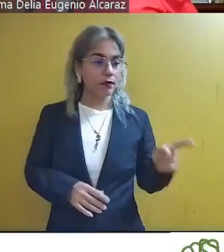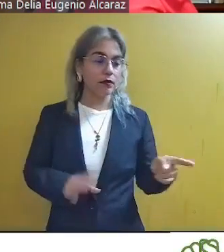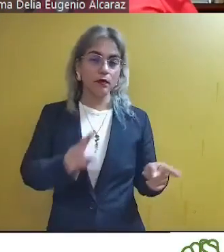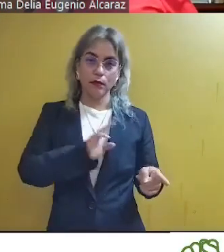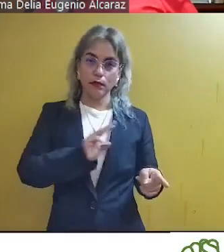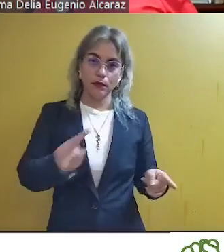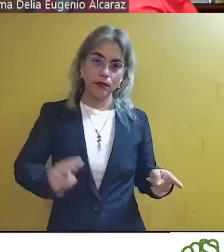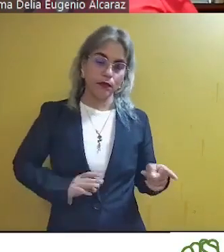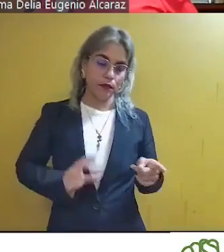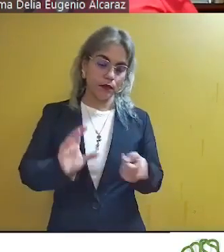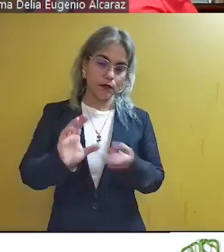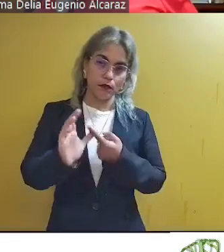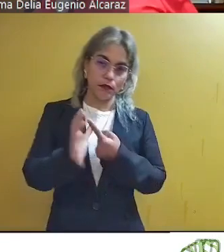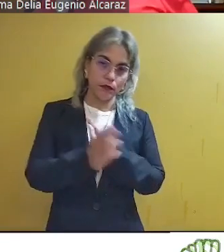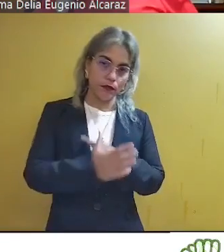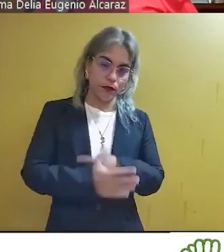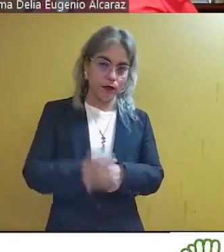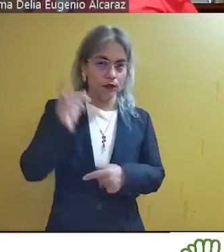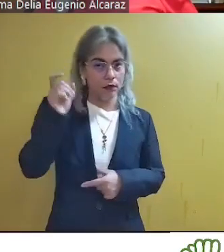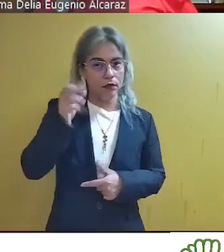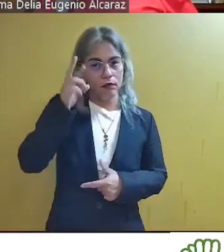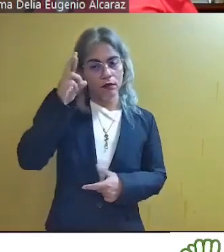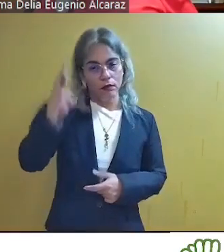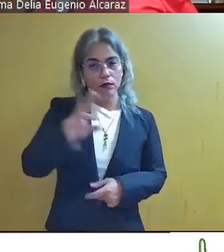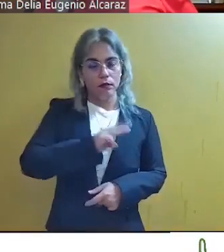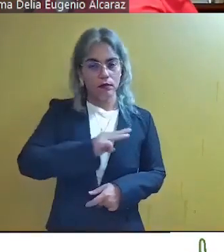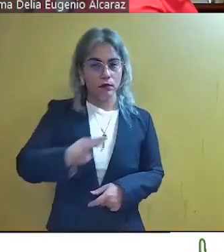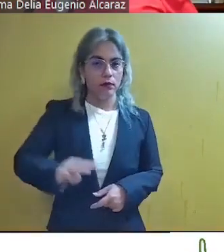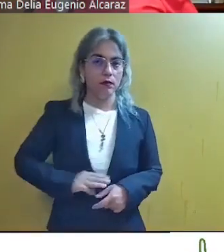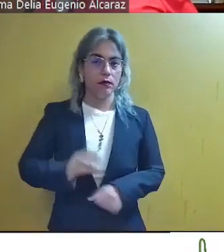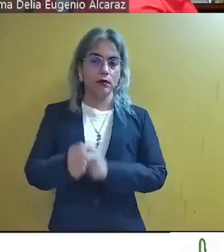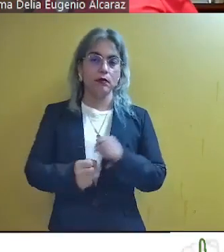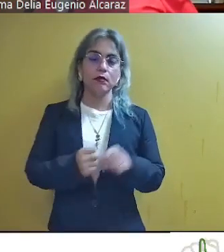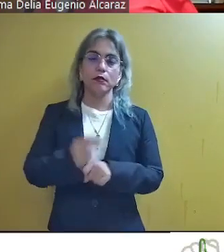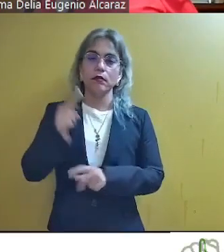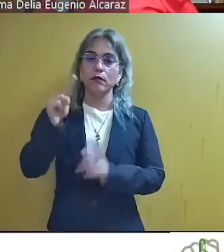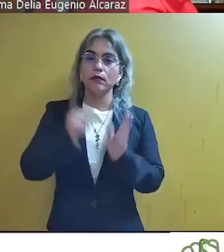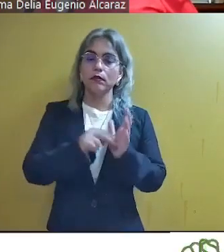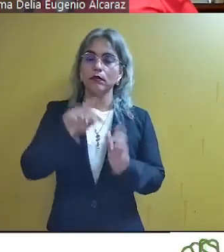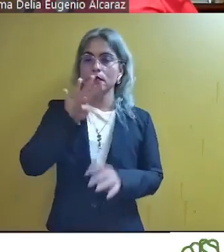presidenta del Comité Directivo Municipal por el periodo 2019-2020.